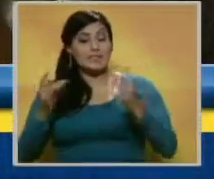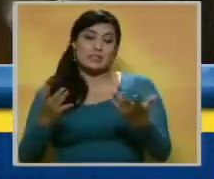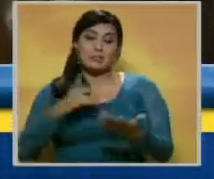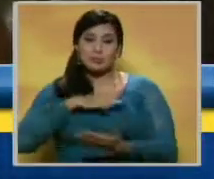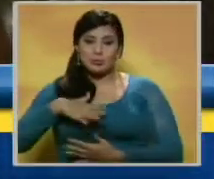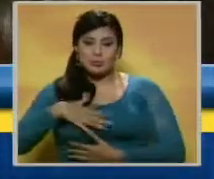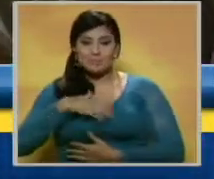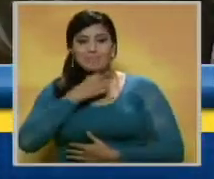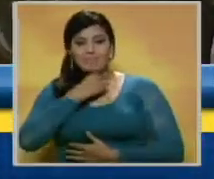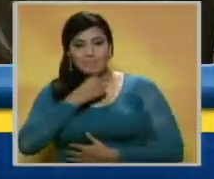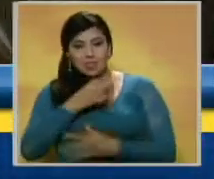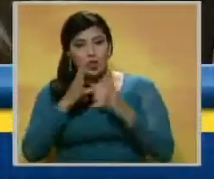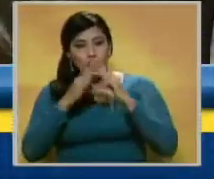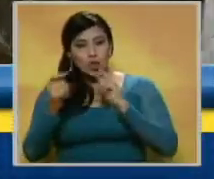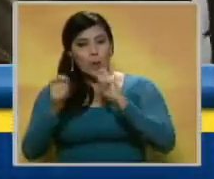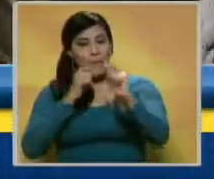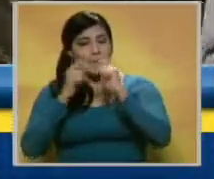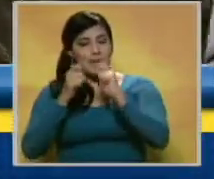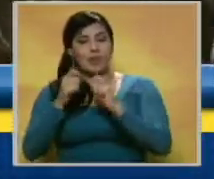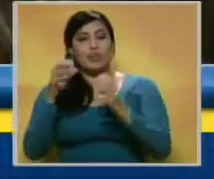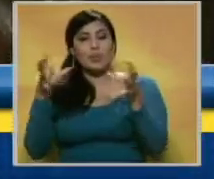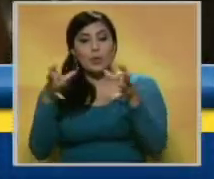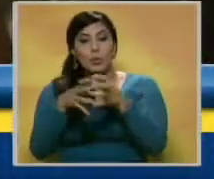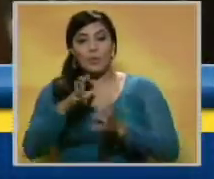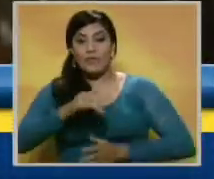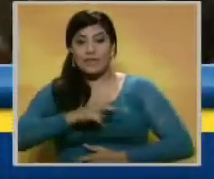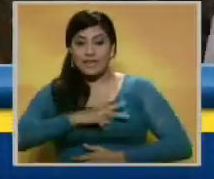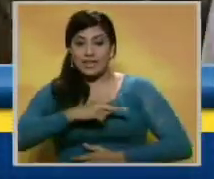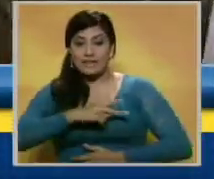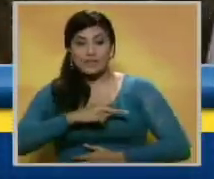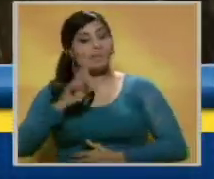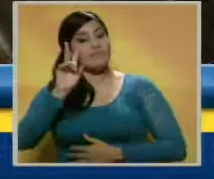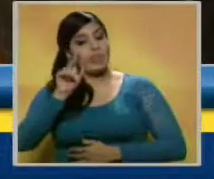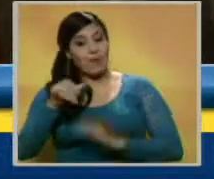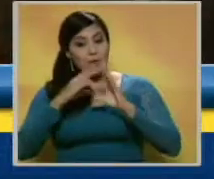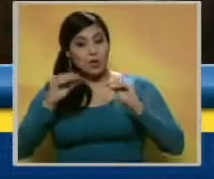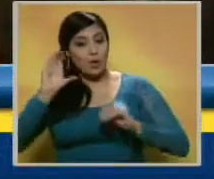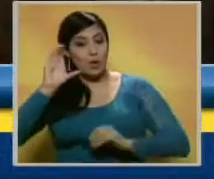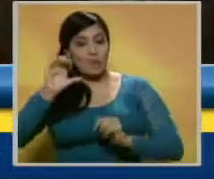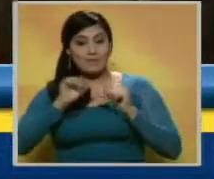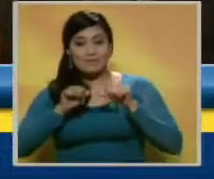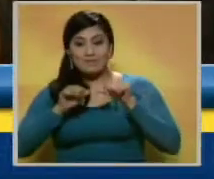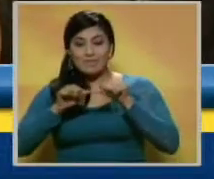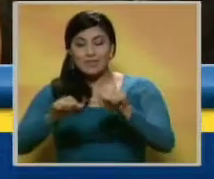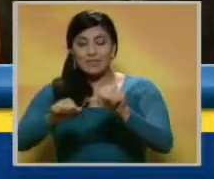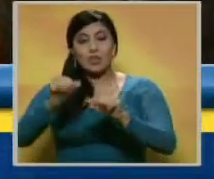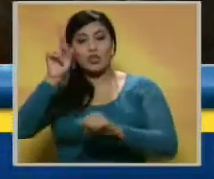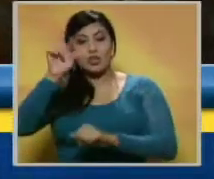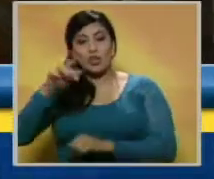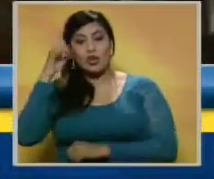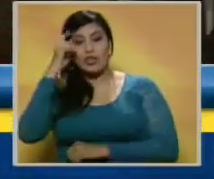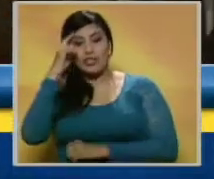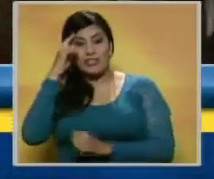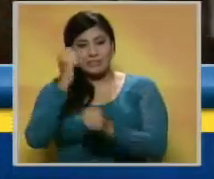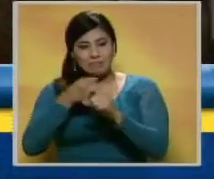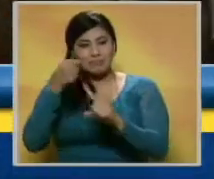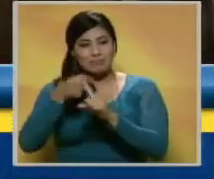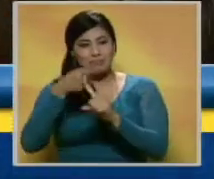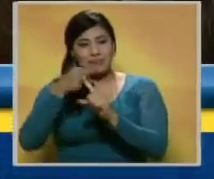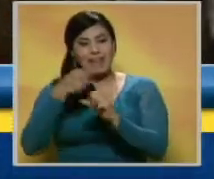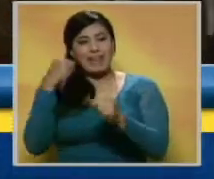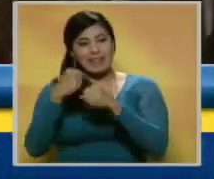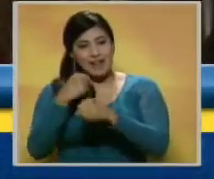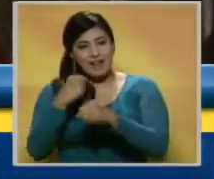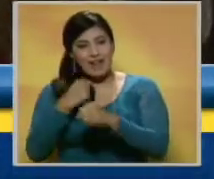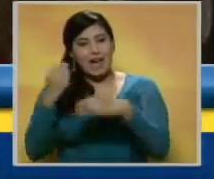deseo éxito a todos los periodistas y colegas del Noticiero Venevisión y de todo el país que se mantienen día a día desempeñando esa ardua labor